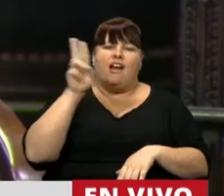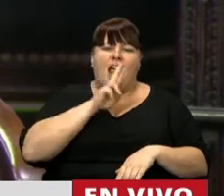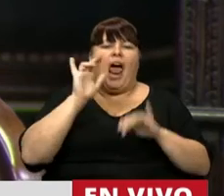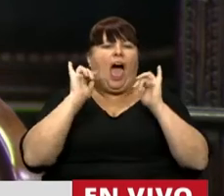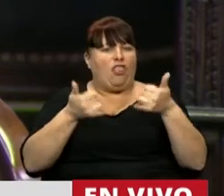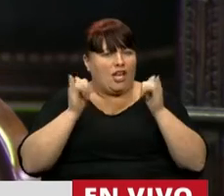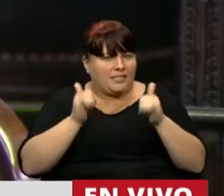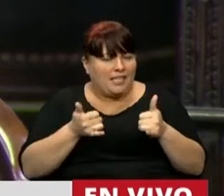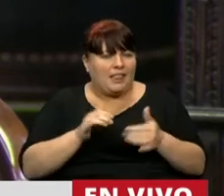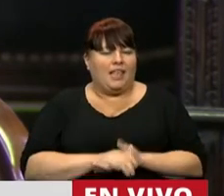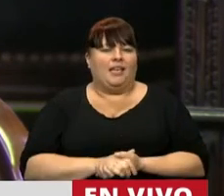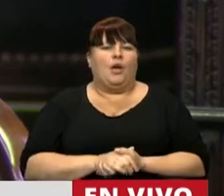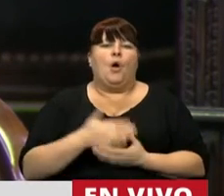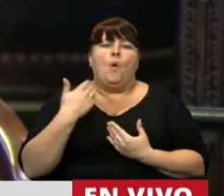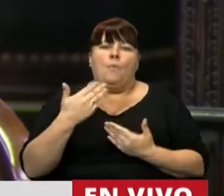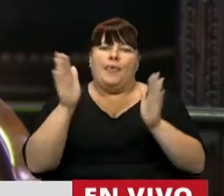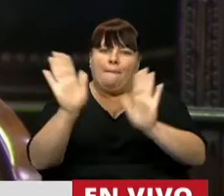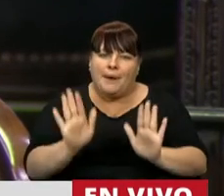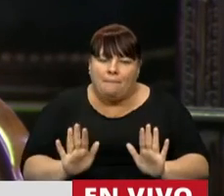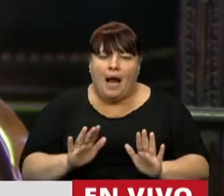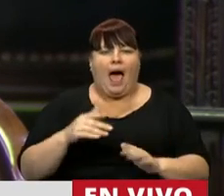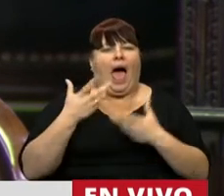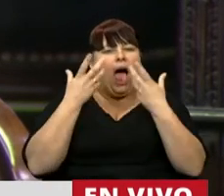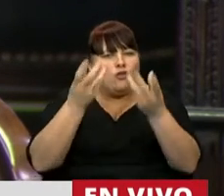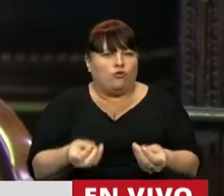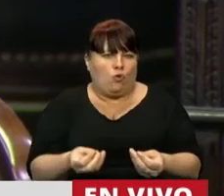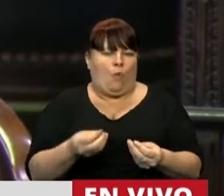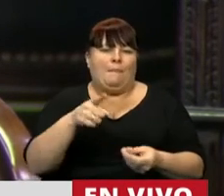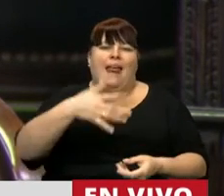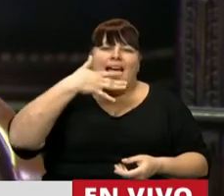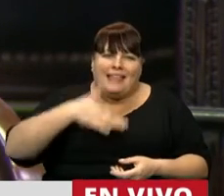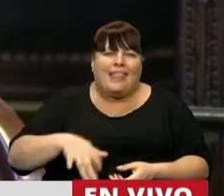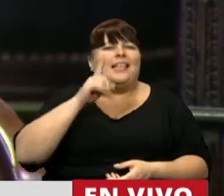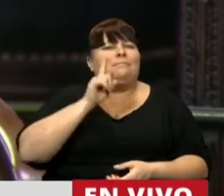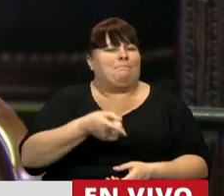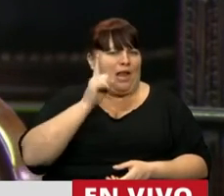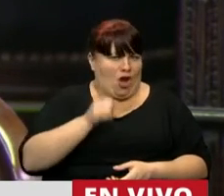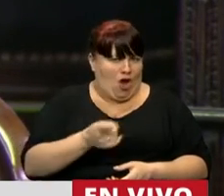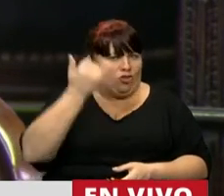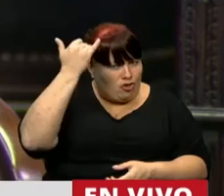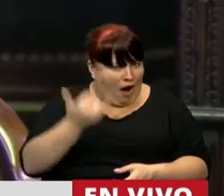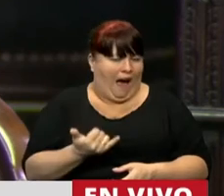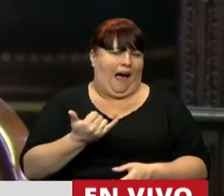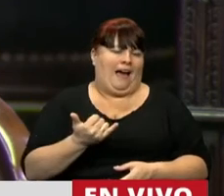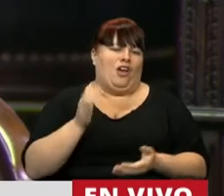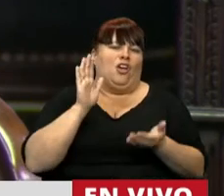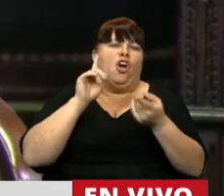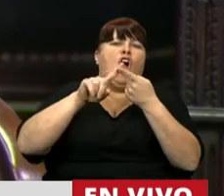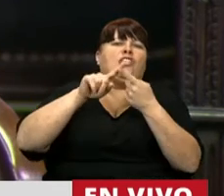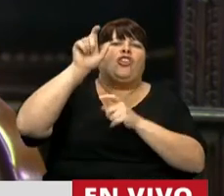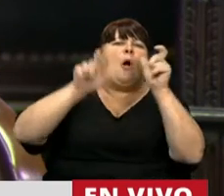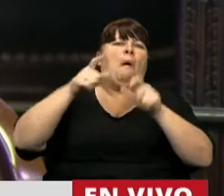y adolescentes podamos formarlos y podamos ayudarles a entender los peligros que tiene relacionarse